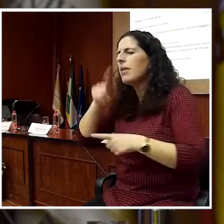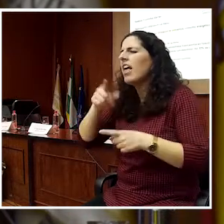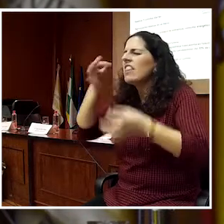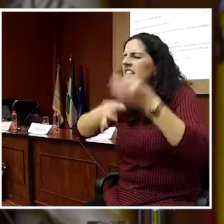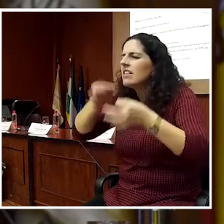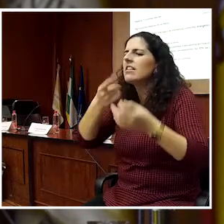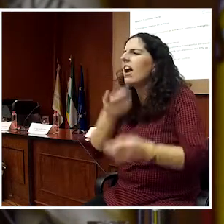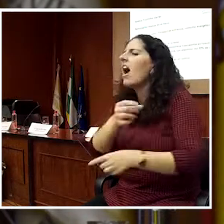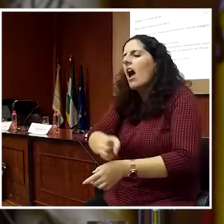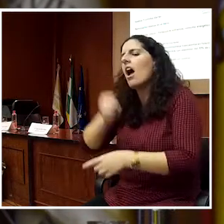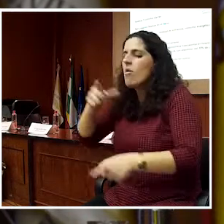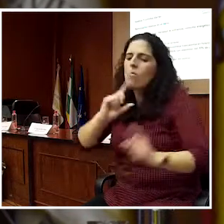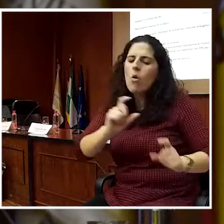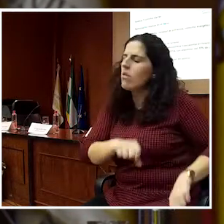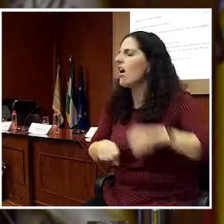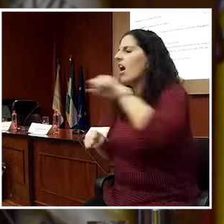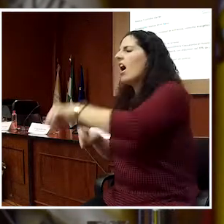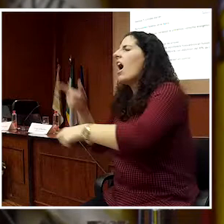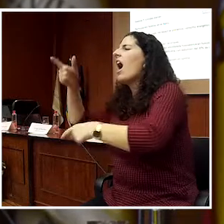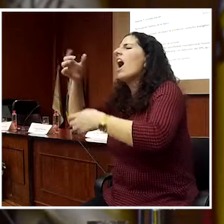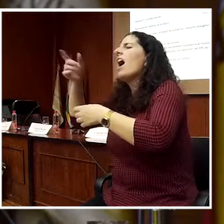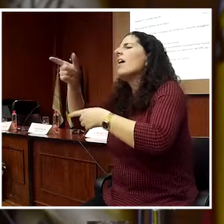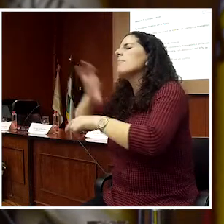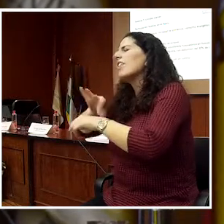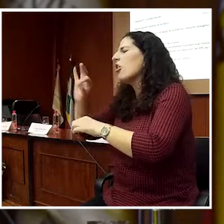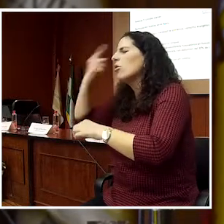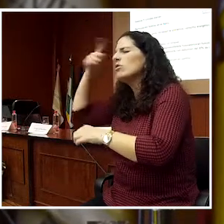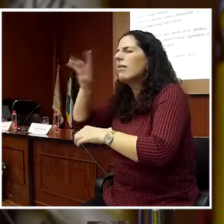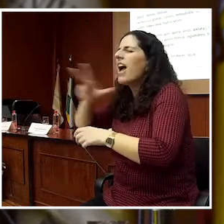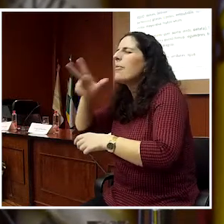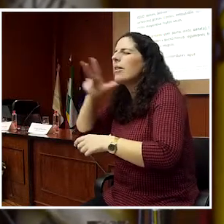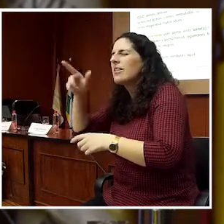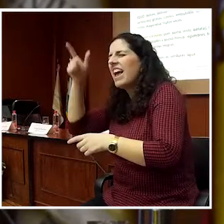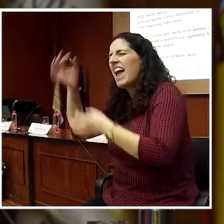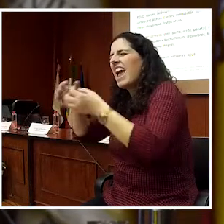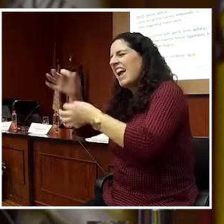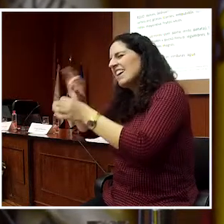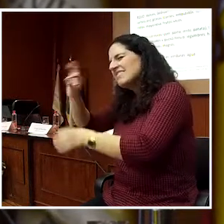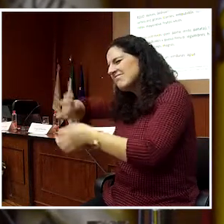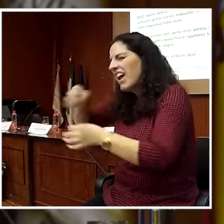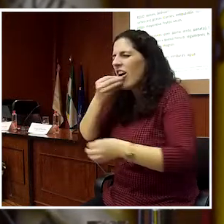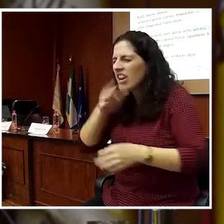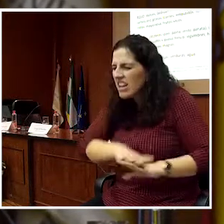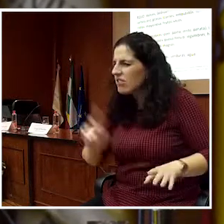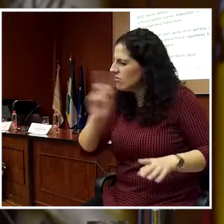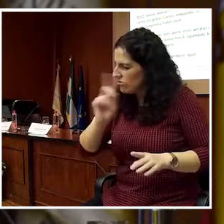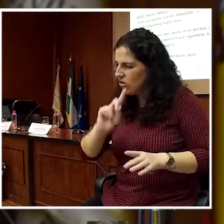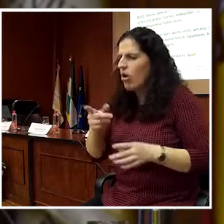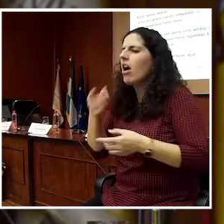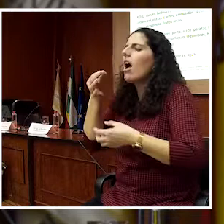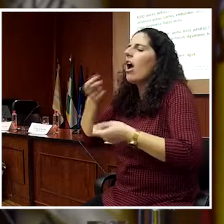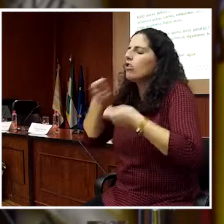niños a dietistas de herboristería, etcétera, porque todo eso a veces da lugar luego a problemas secundarios